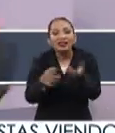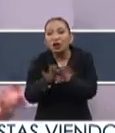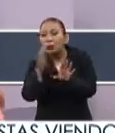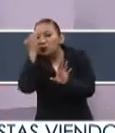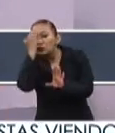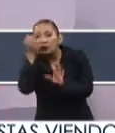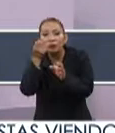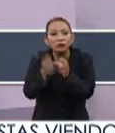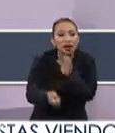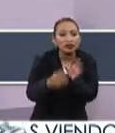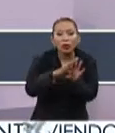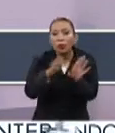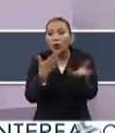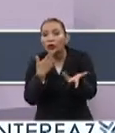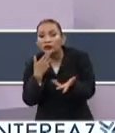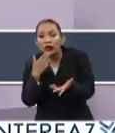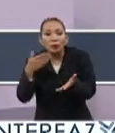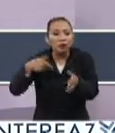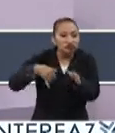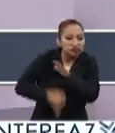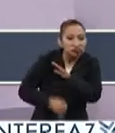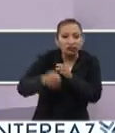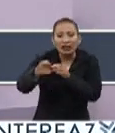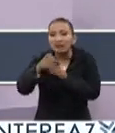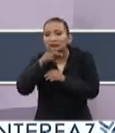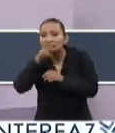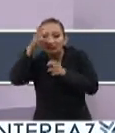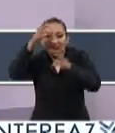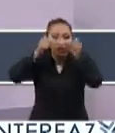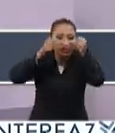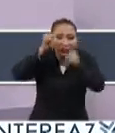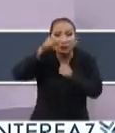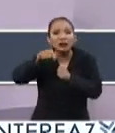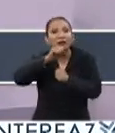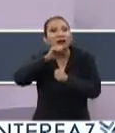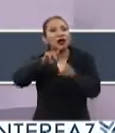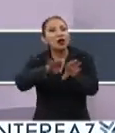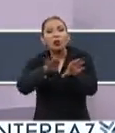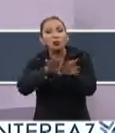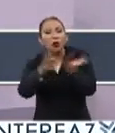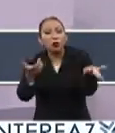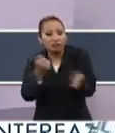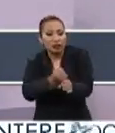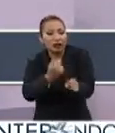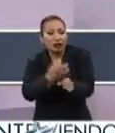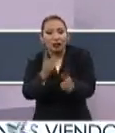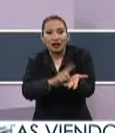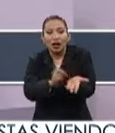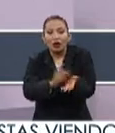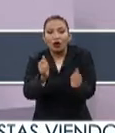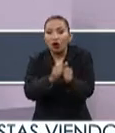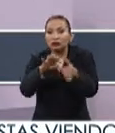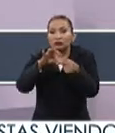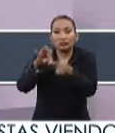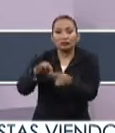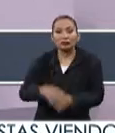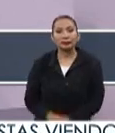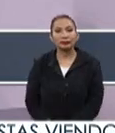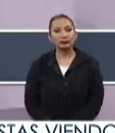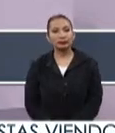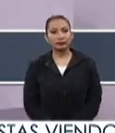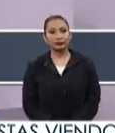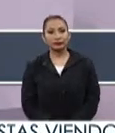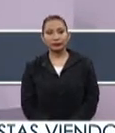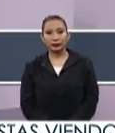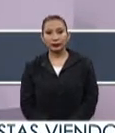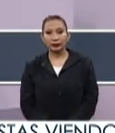los conocemos? ¿Cómo profundizamos en los conceptos? Y sobre todo, pues, ¿cómo los ponemos en práctica con una guía, ¿no? Sí,